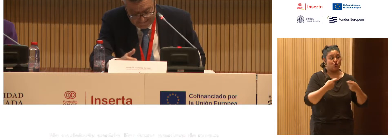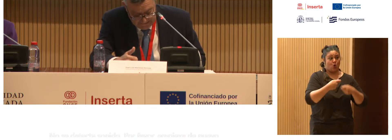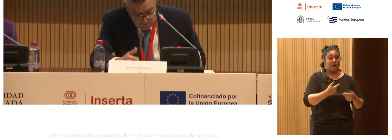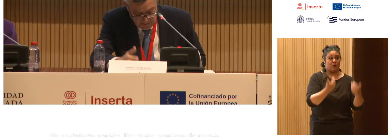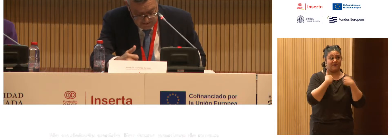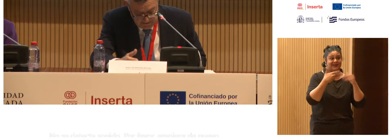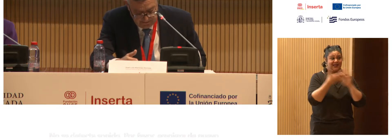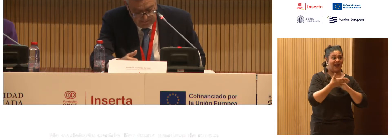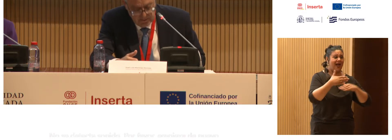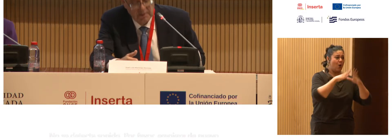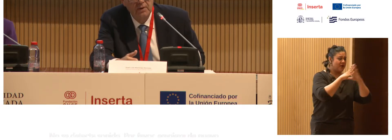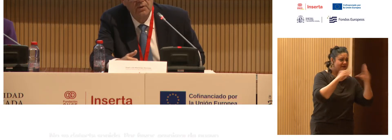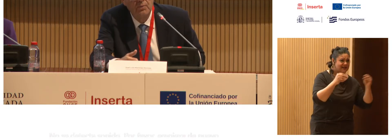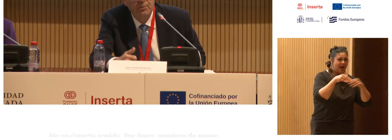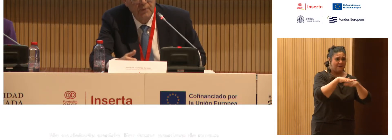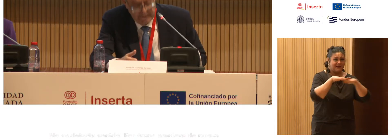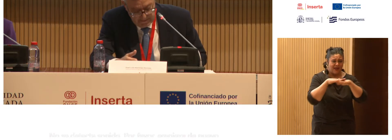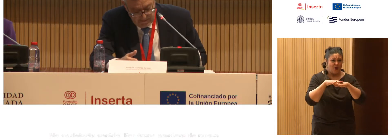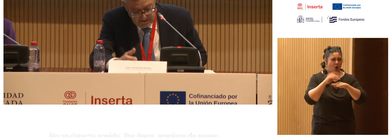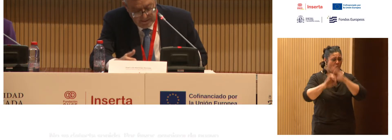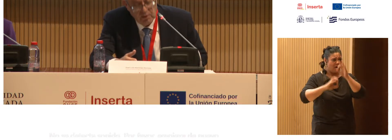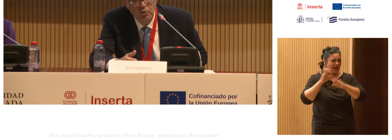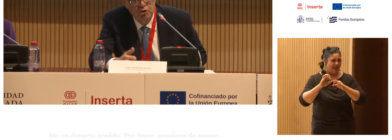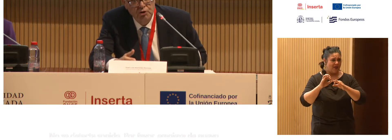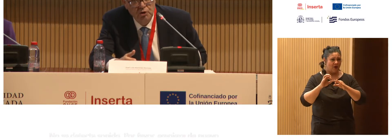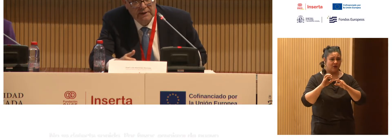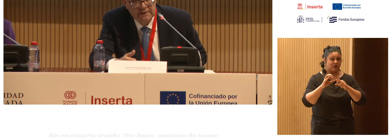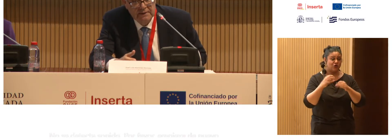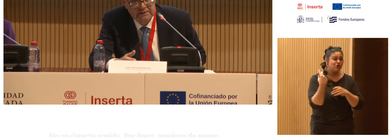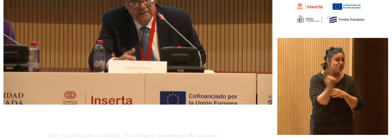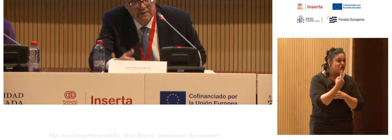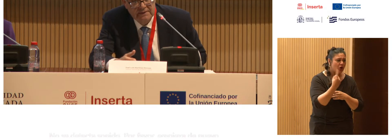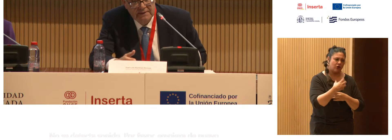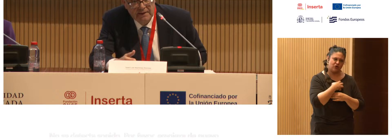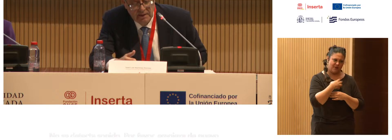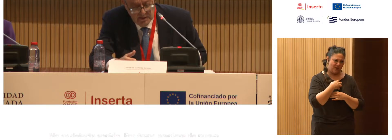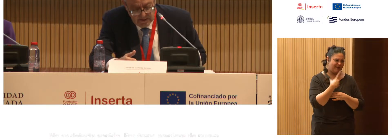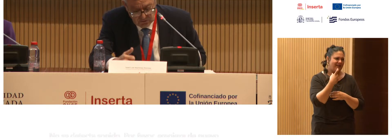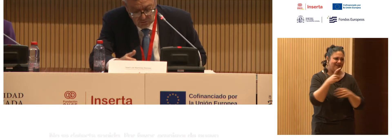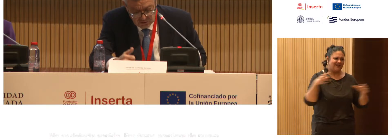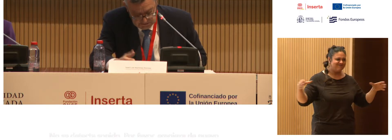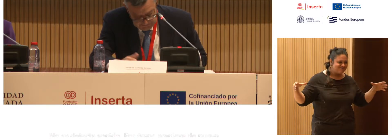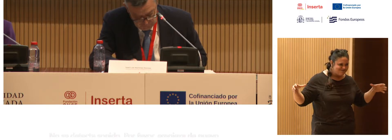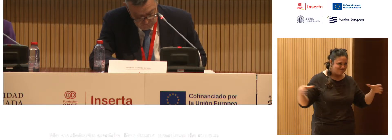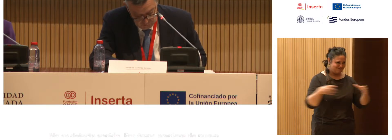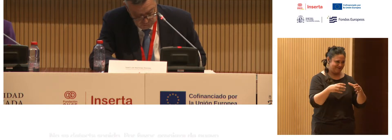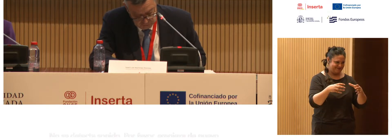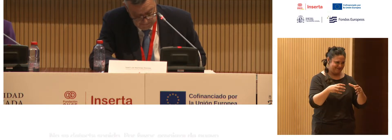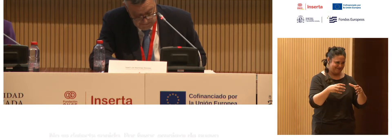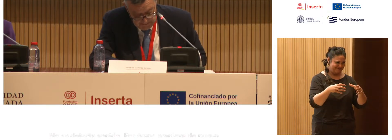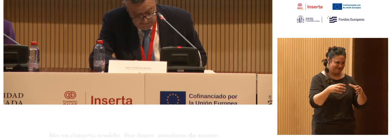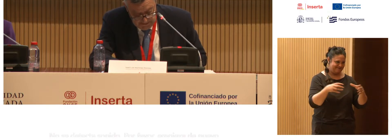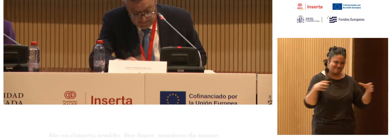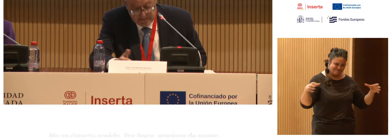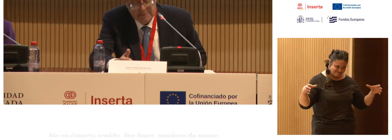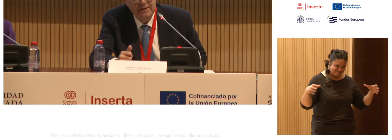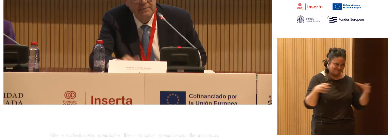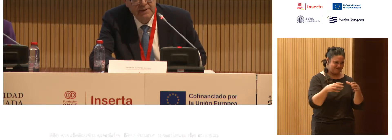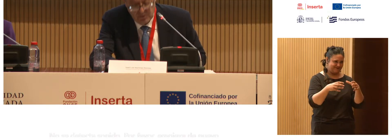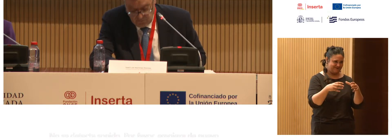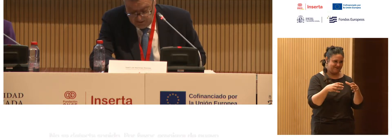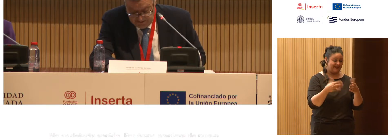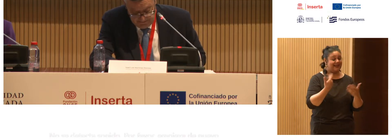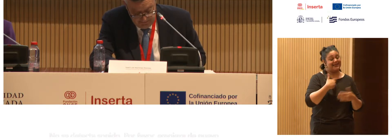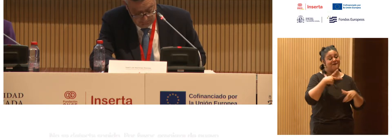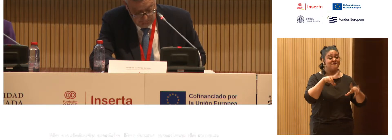administración, ninguna organización puede hacerlo sola. Se necesita que todos estemos juntos. Y permitidme